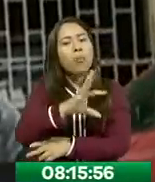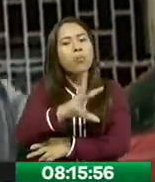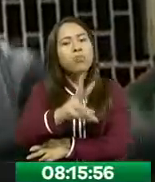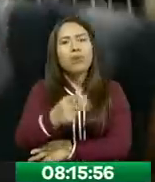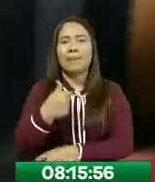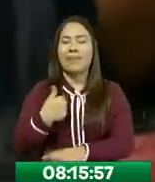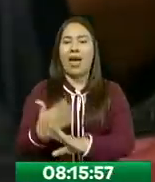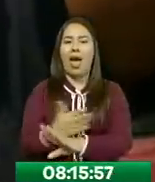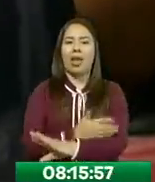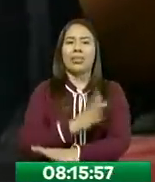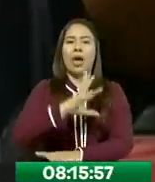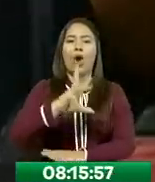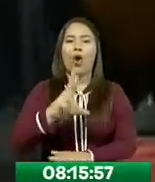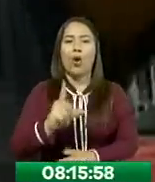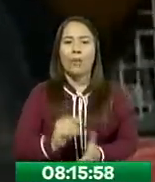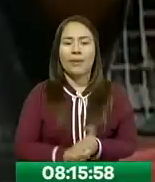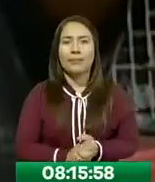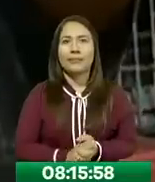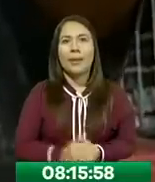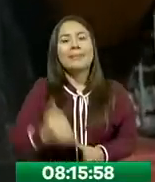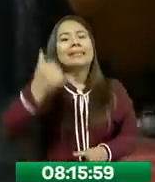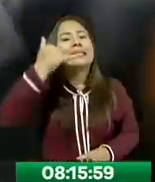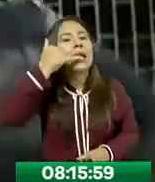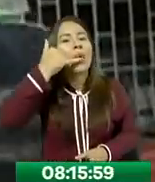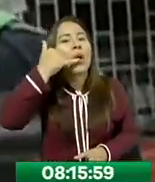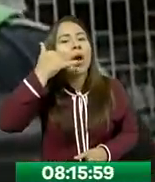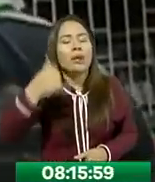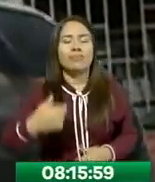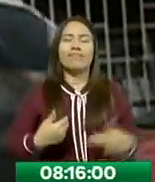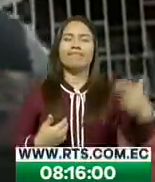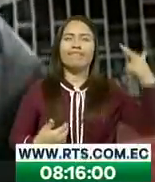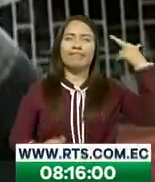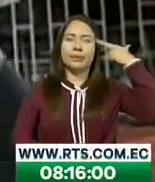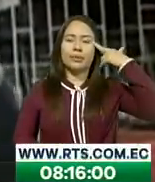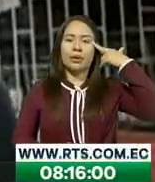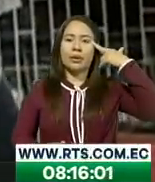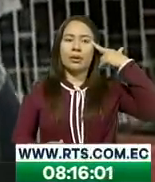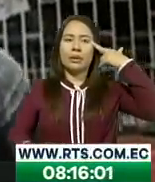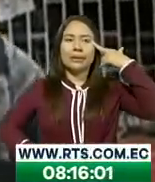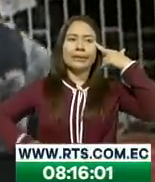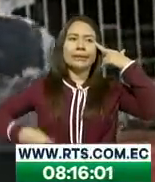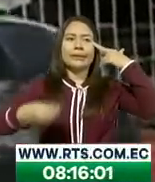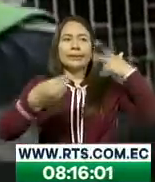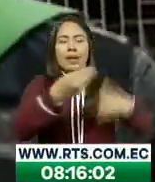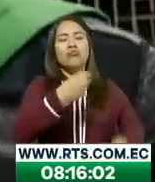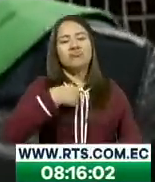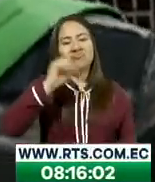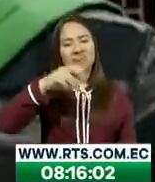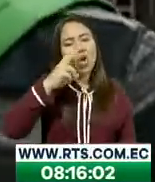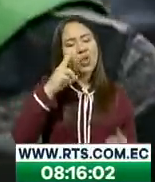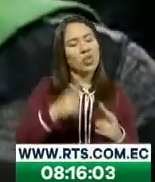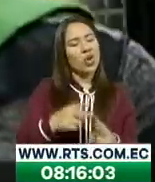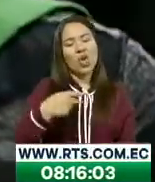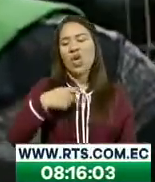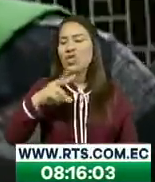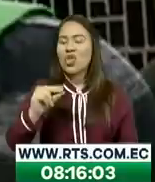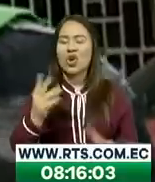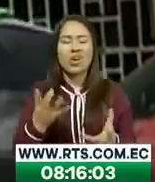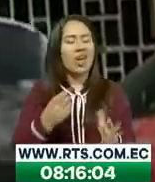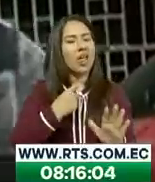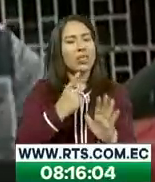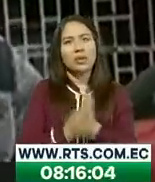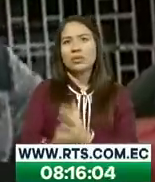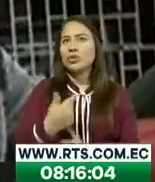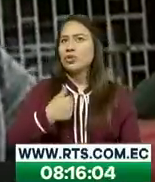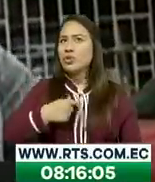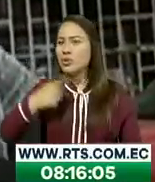me robaron. ¿Qué te robaron? En mi celular. Me pusieron una pistola y yo sí reconozco a la persona, sino que no quiero decir todavía. La quiero